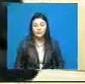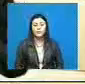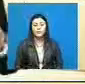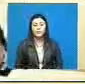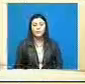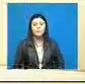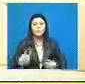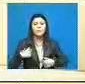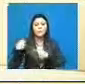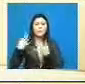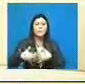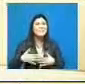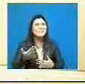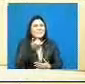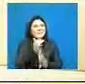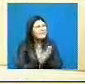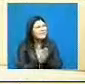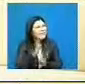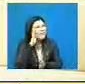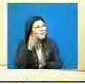Mi función no es predecir.